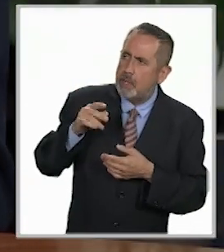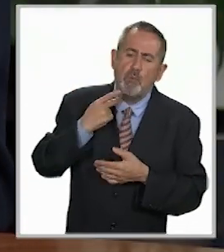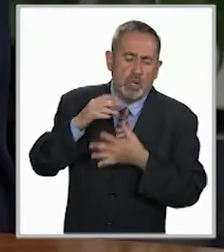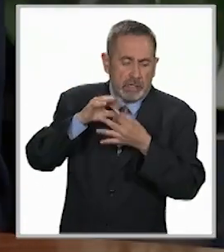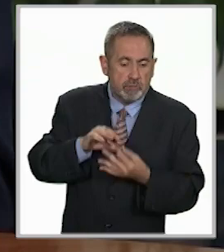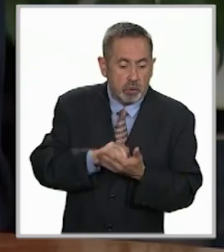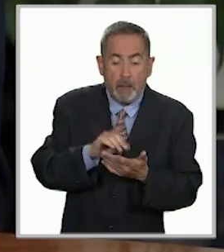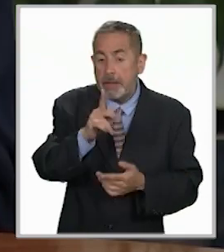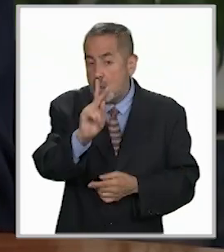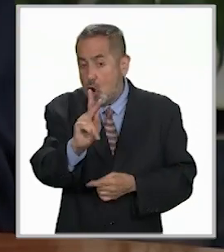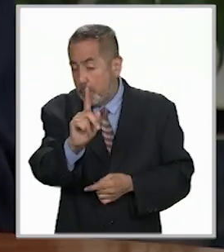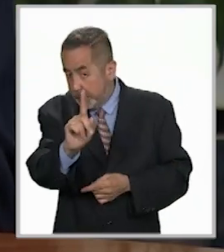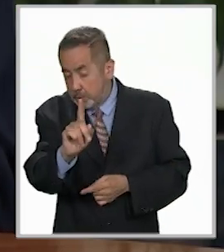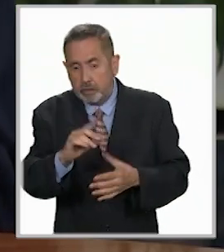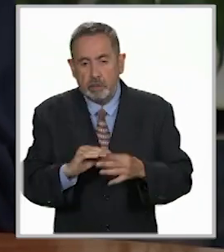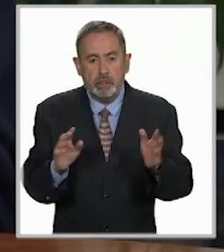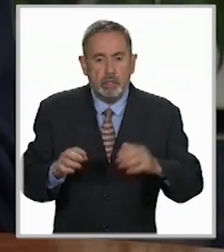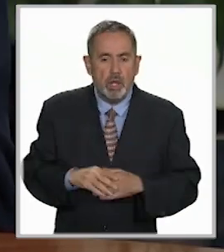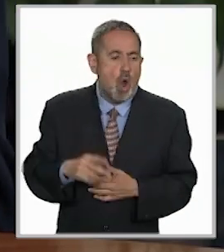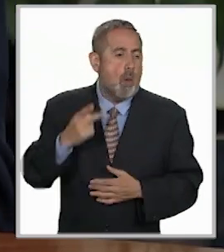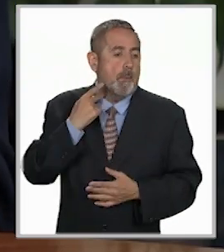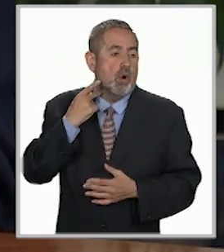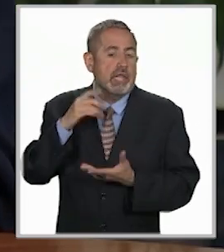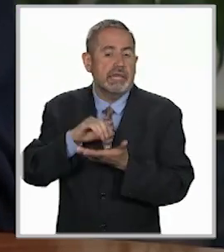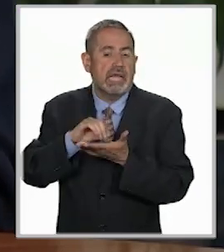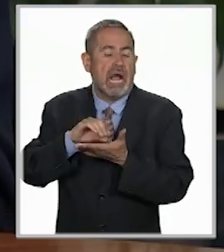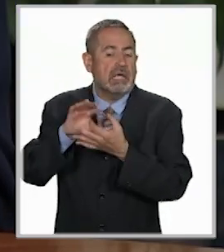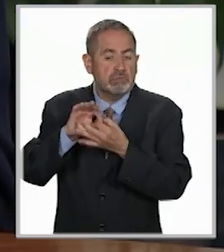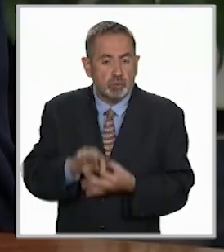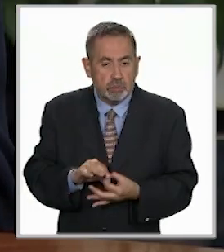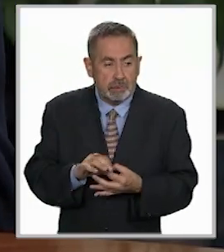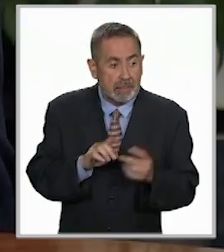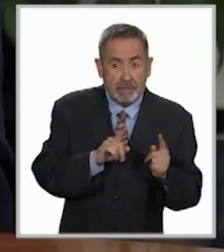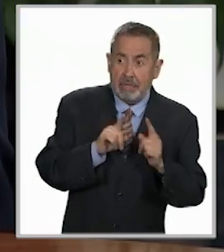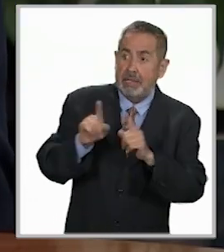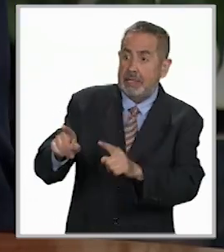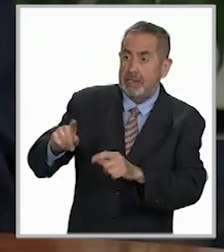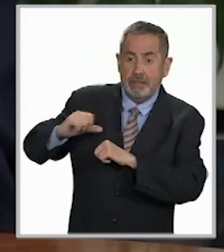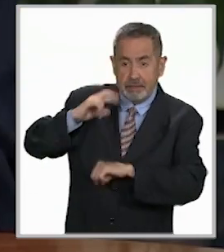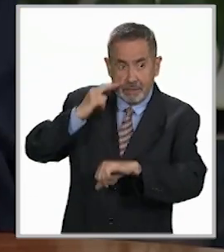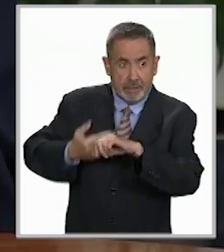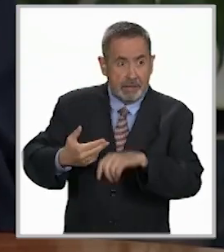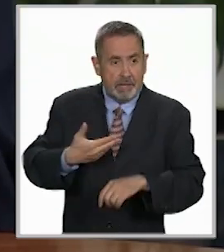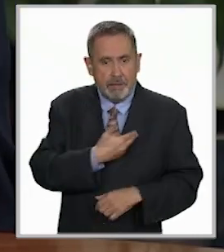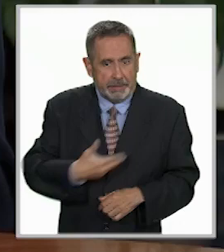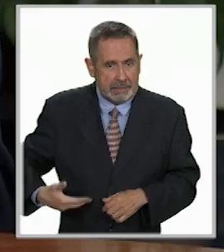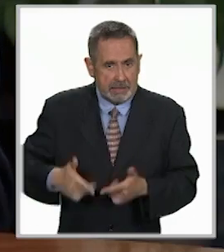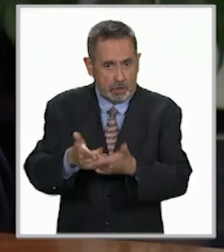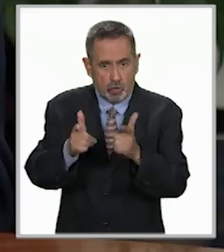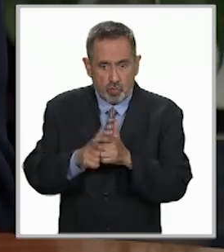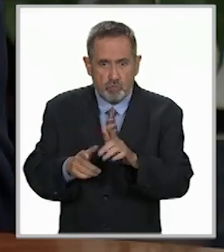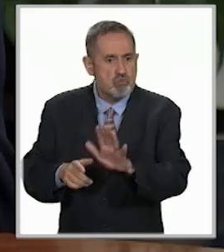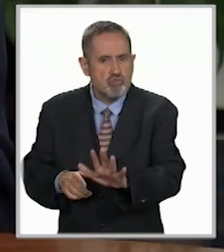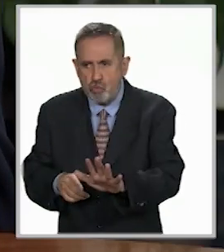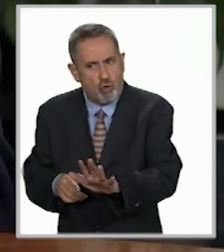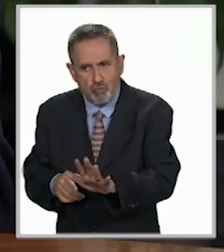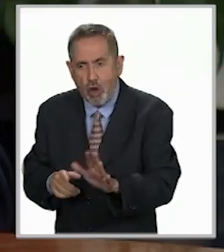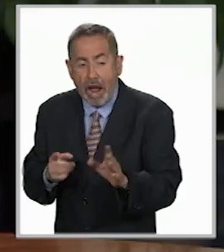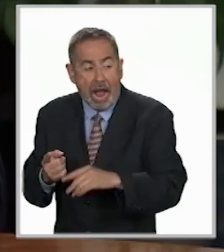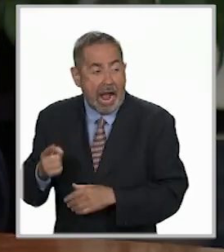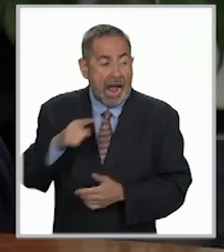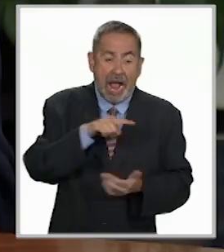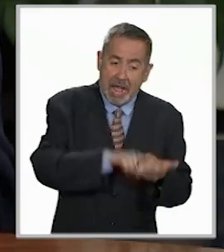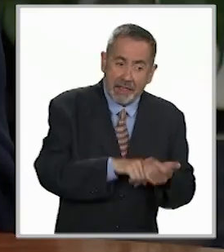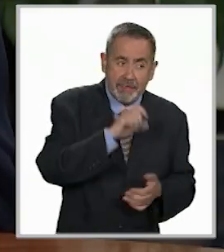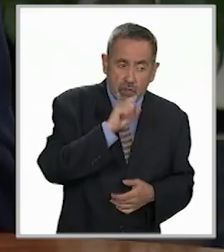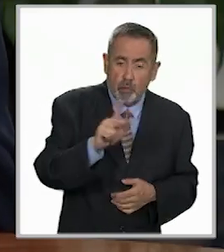Pero aquí algo, un paréntesis muy importante, es que cuando se dice políticas públicas, se piensa en el Poder Ejecutivo. Claro. Y también hay políticas públicas